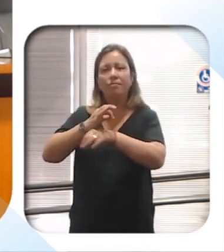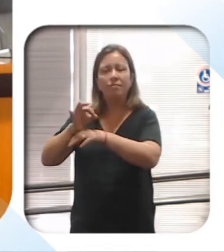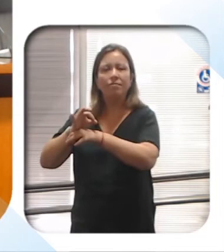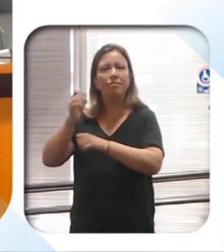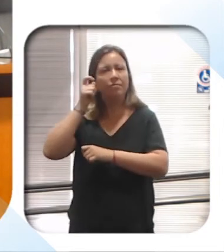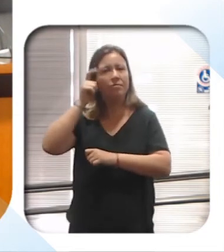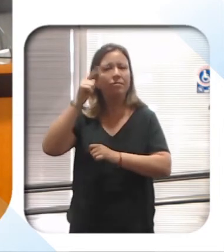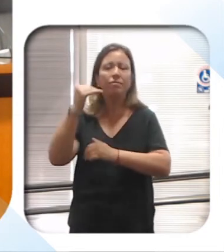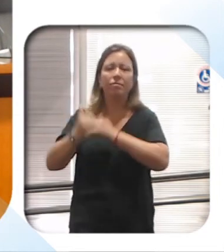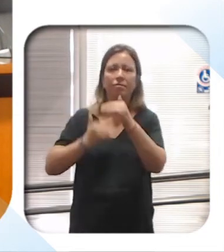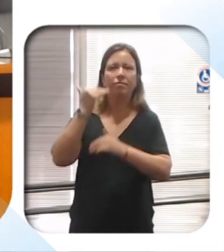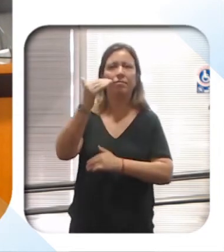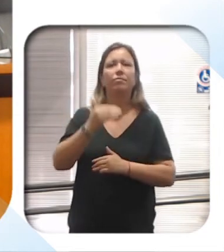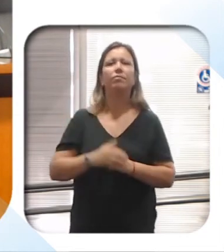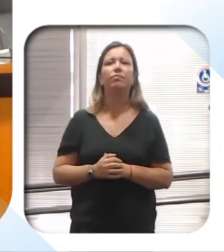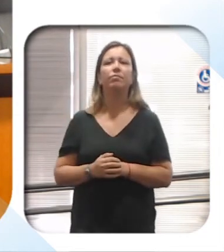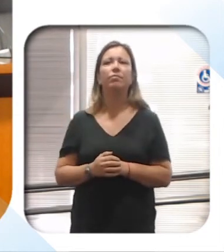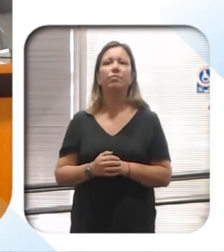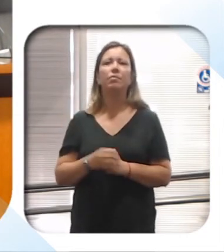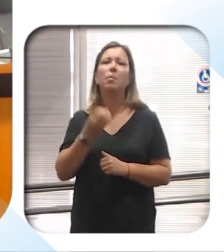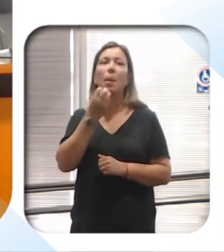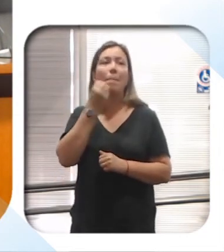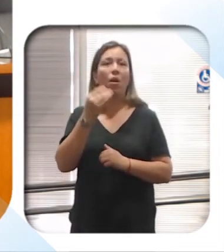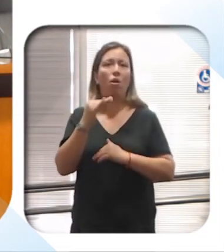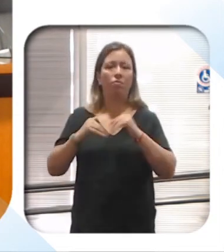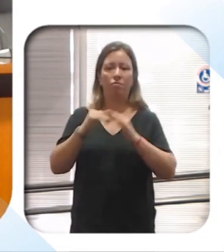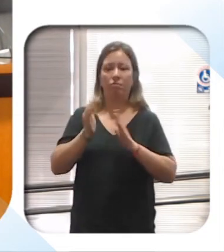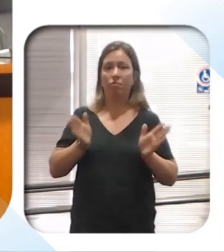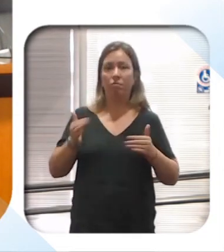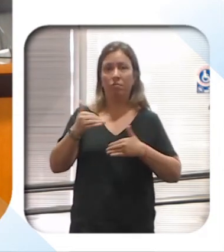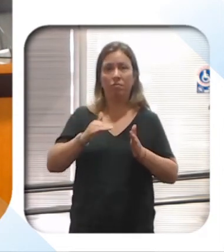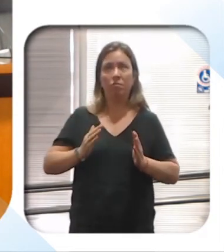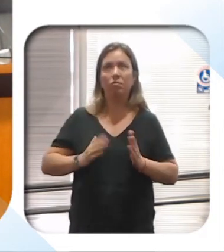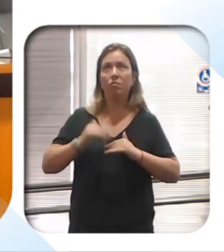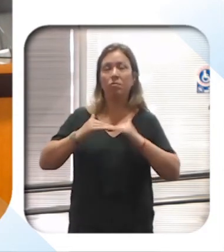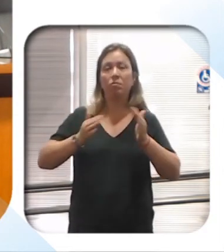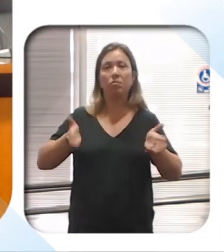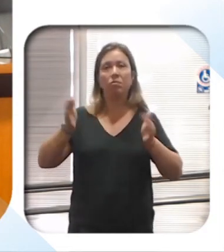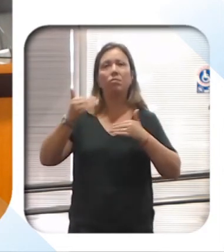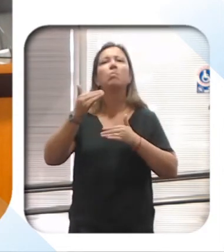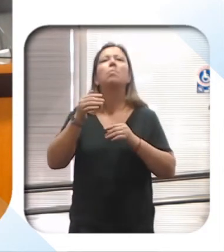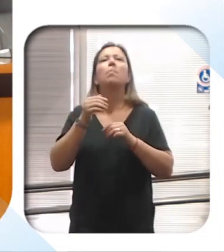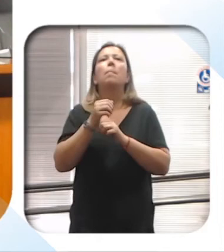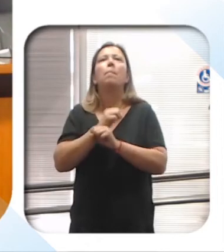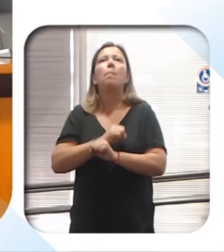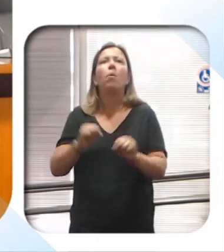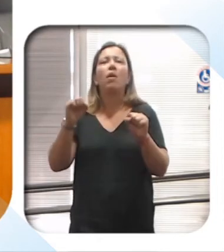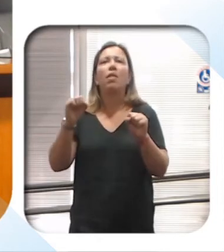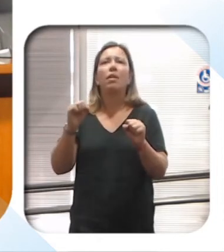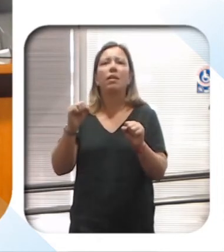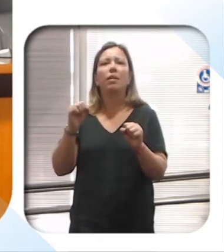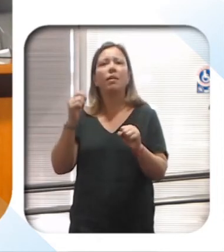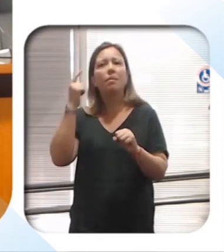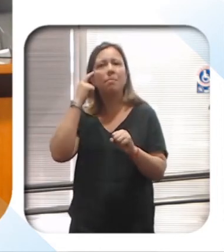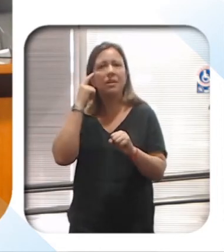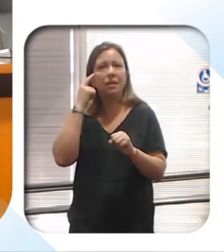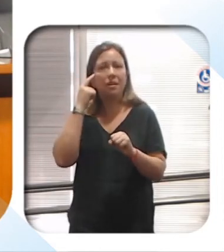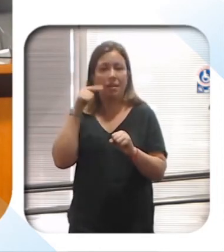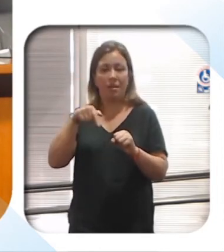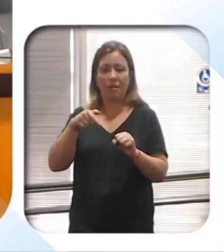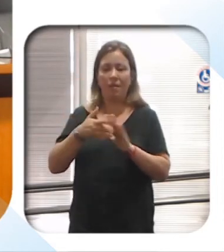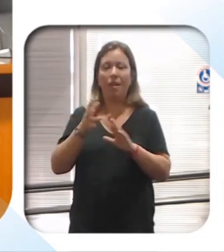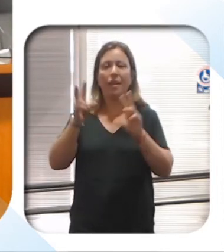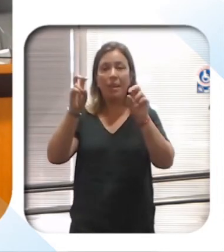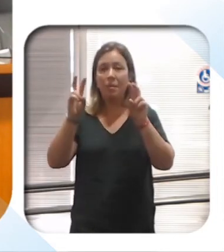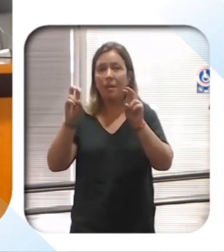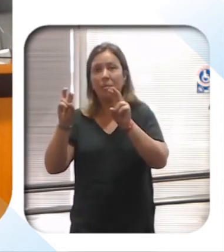desarrollar. Mejorar la infraestructura nos permite pensar que estos